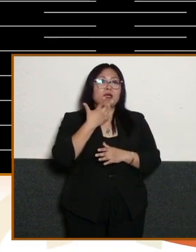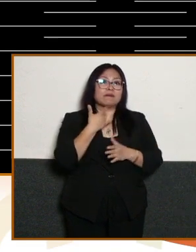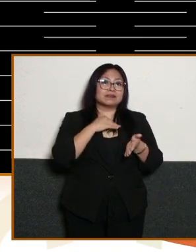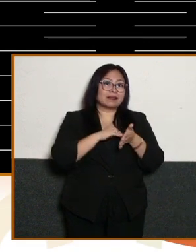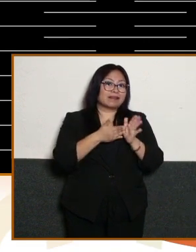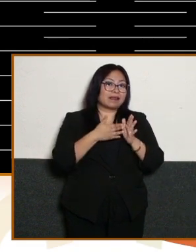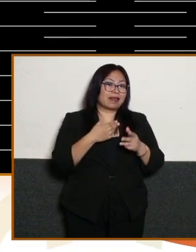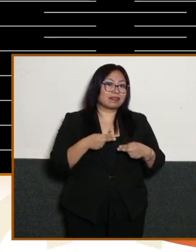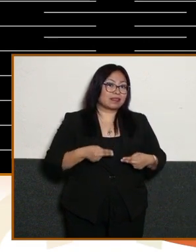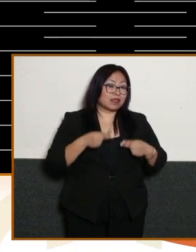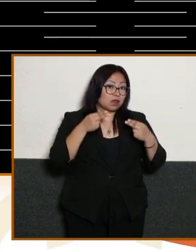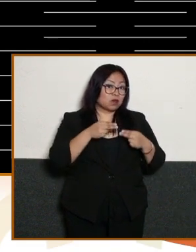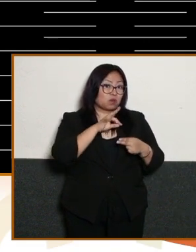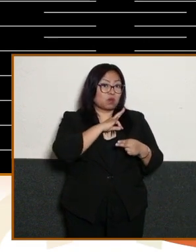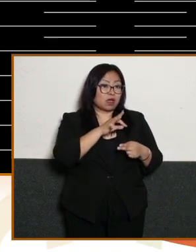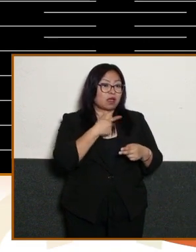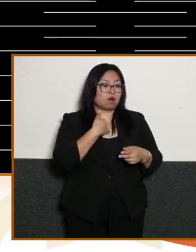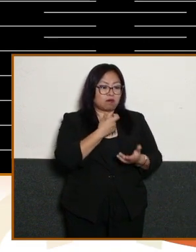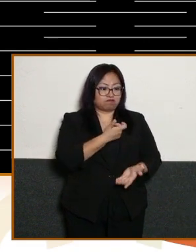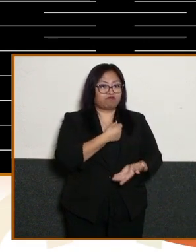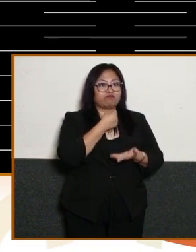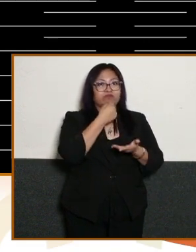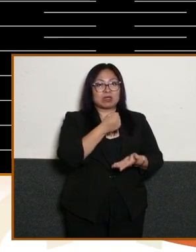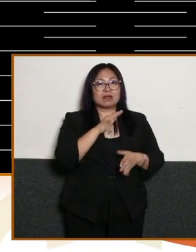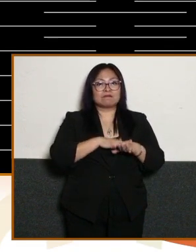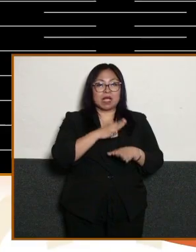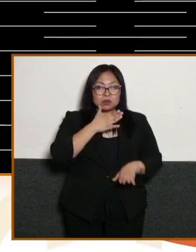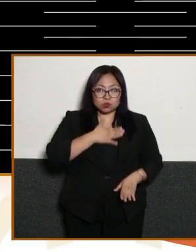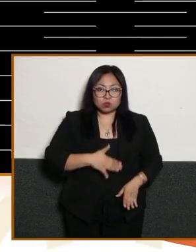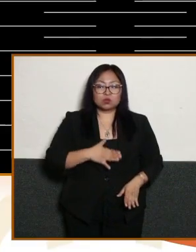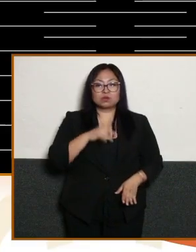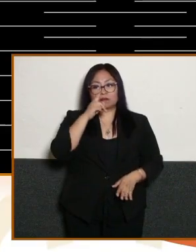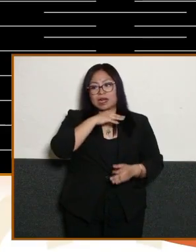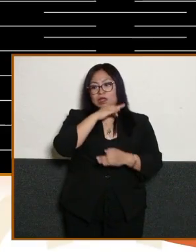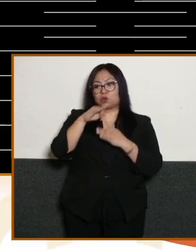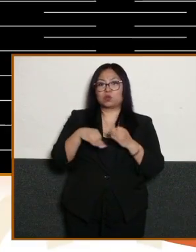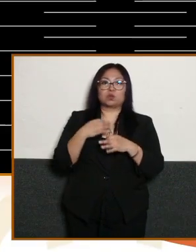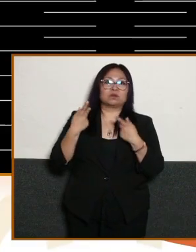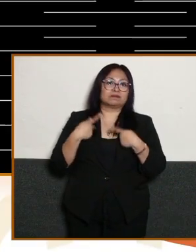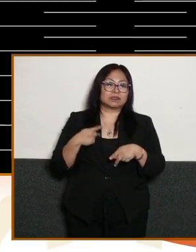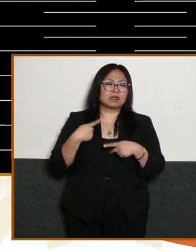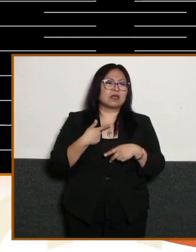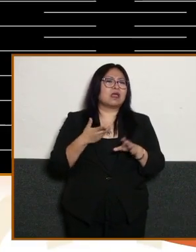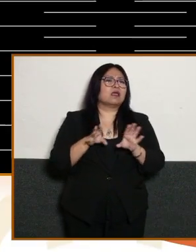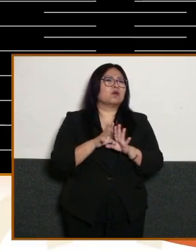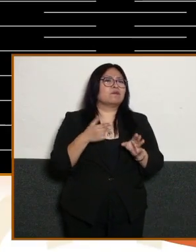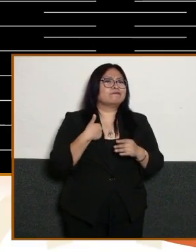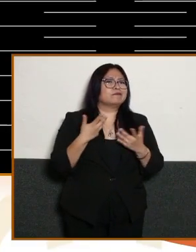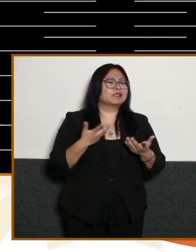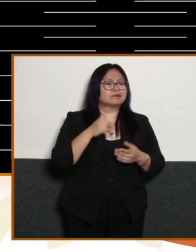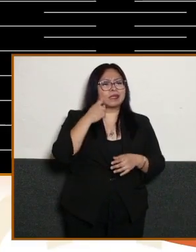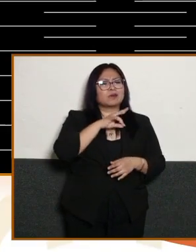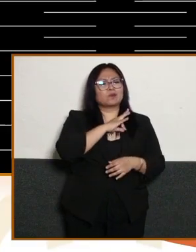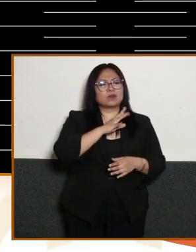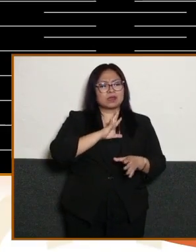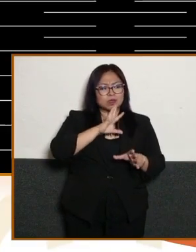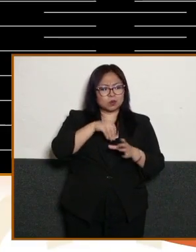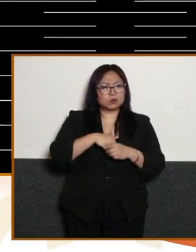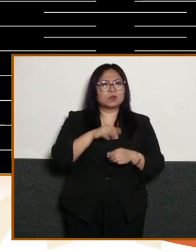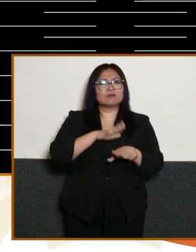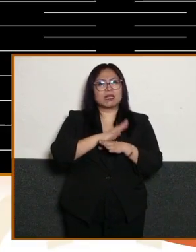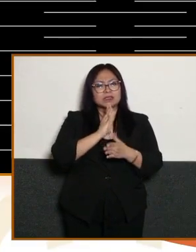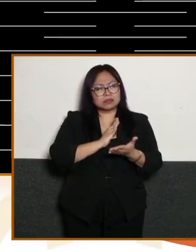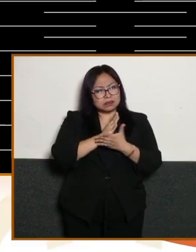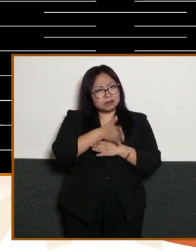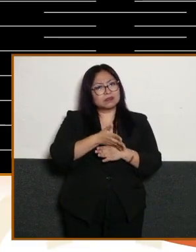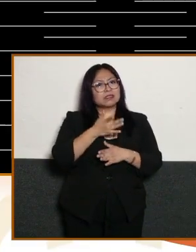puedo hacer salarios más interesantes, más justos para mi personal. Oye, ¿cómo le hago para tener más inclusión y accesibilidad? Oye, ¿cómo le